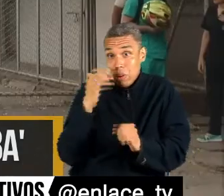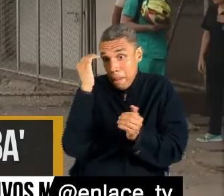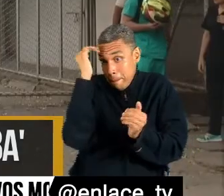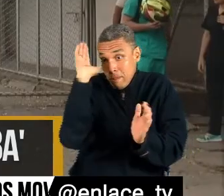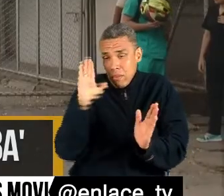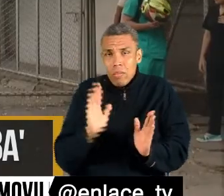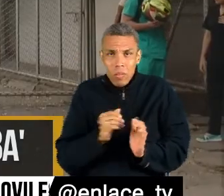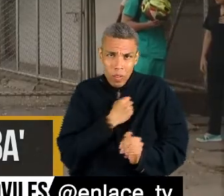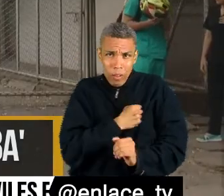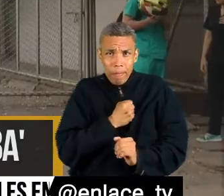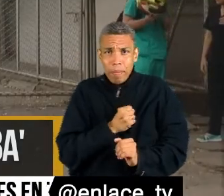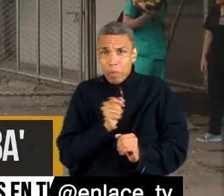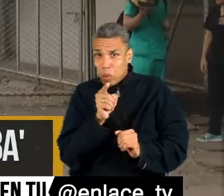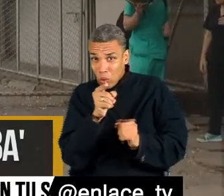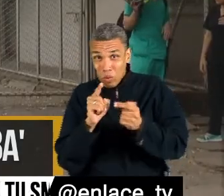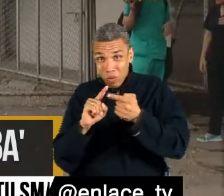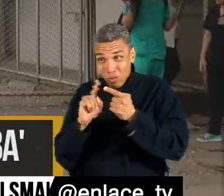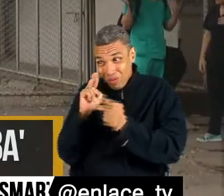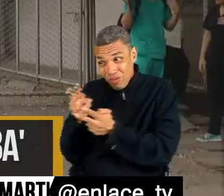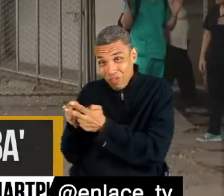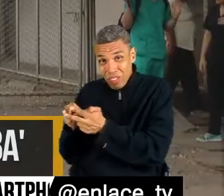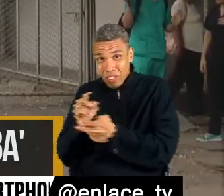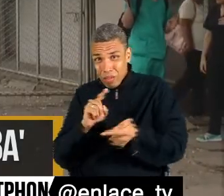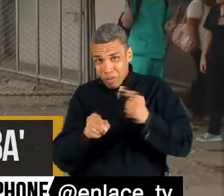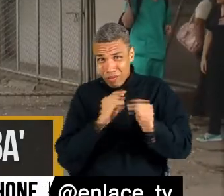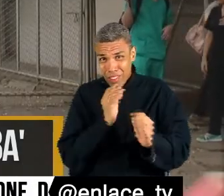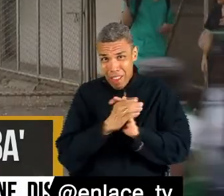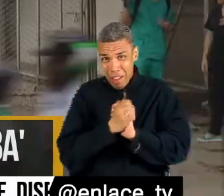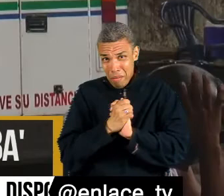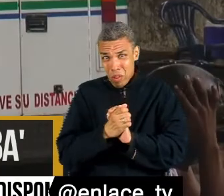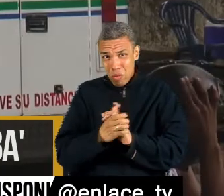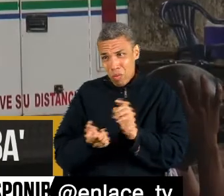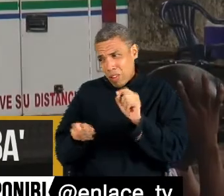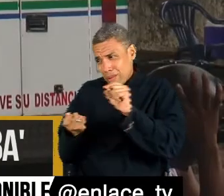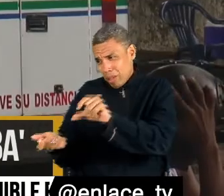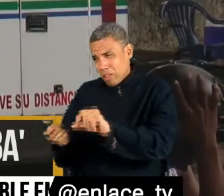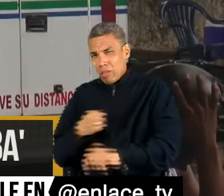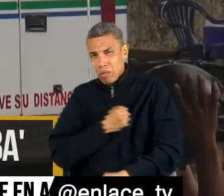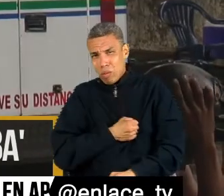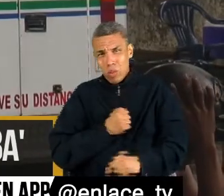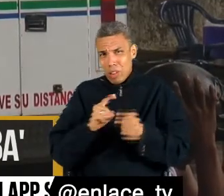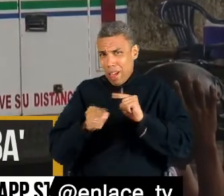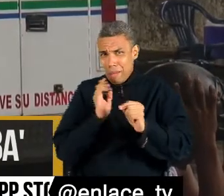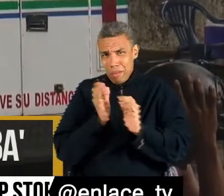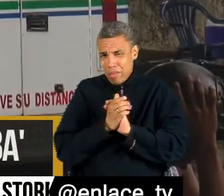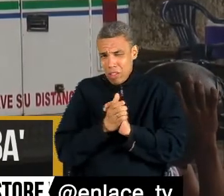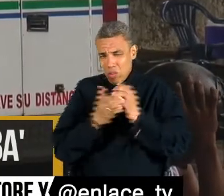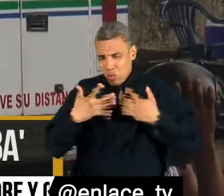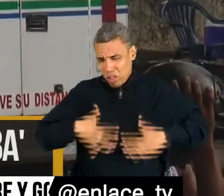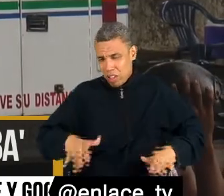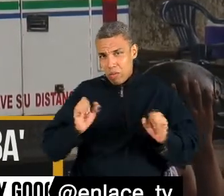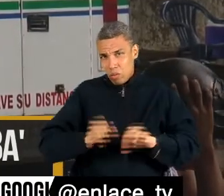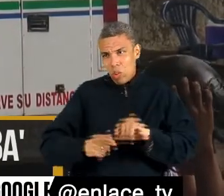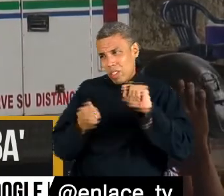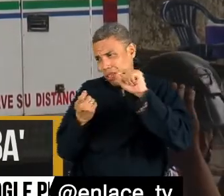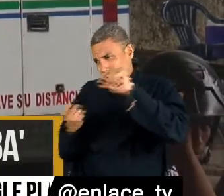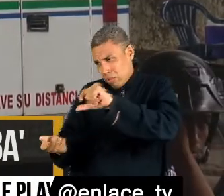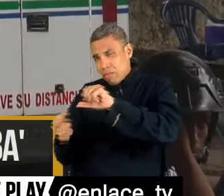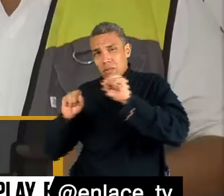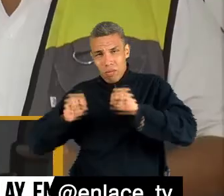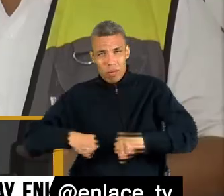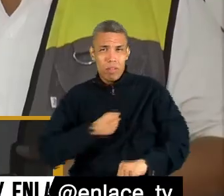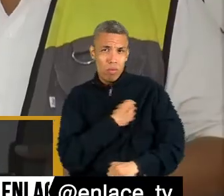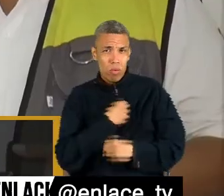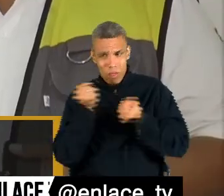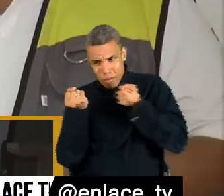son amigos de Oscar Villanueva, que son músicos, no los integrantes, sino amigos de música y todo,